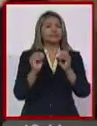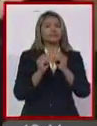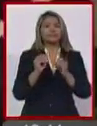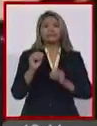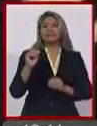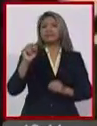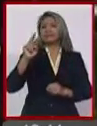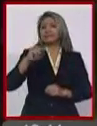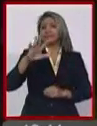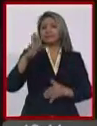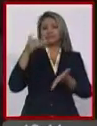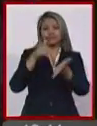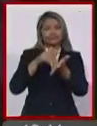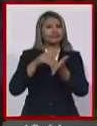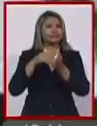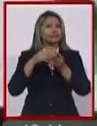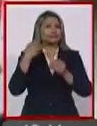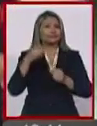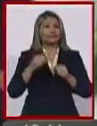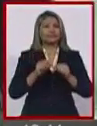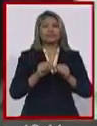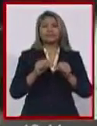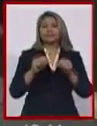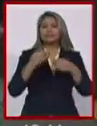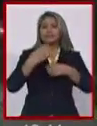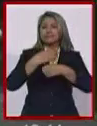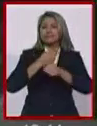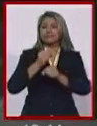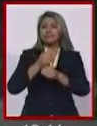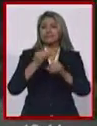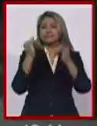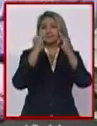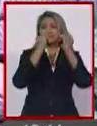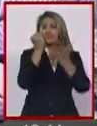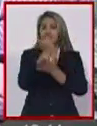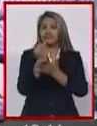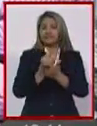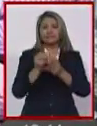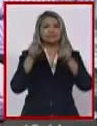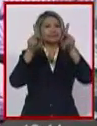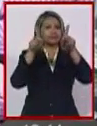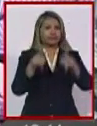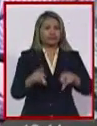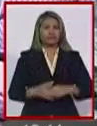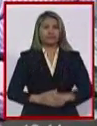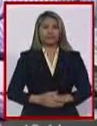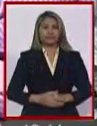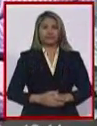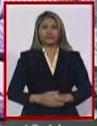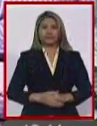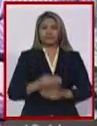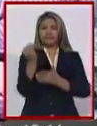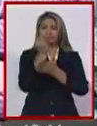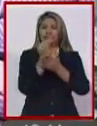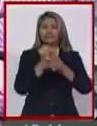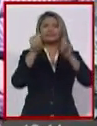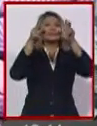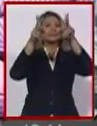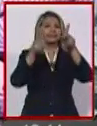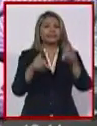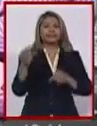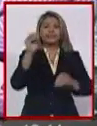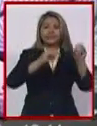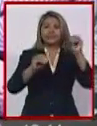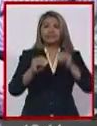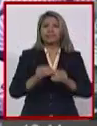más de 25.000 personas para un mural humano. Queremos crear un mural humano donde se